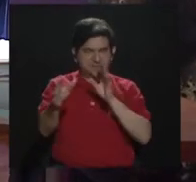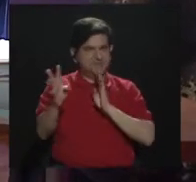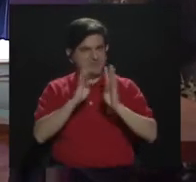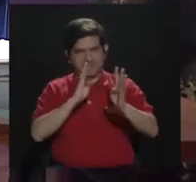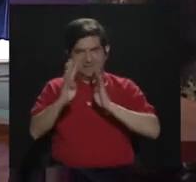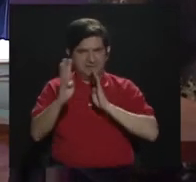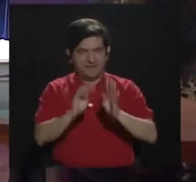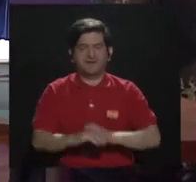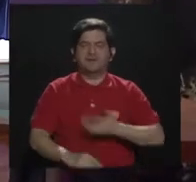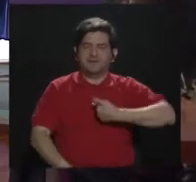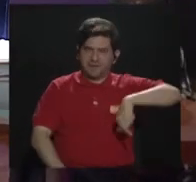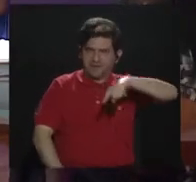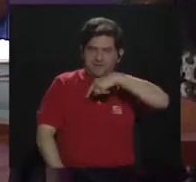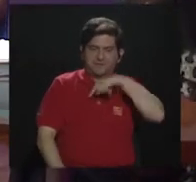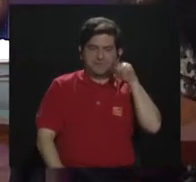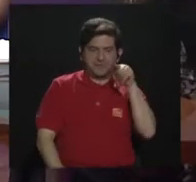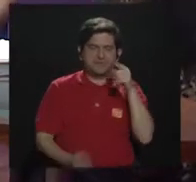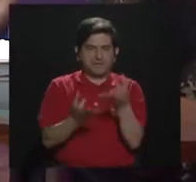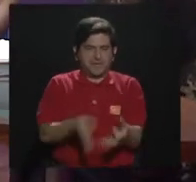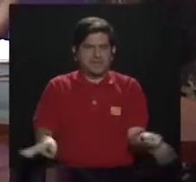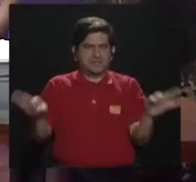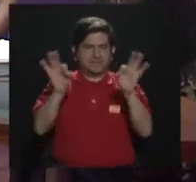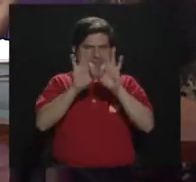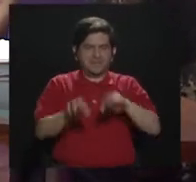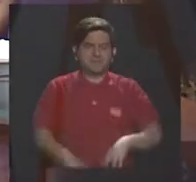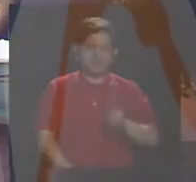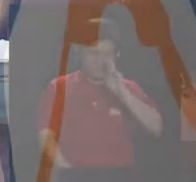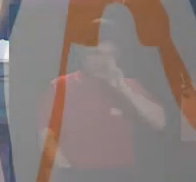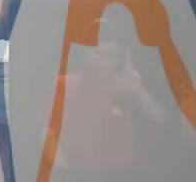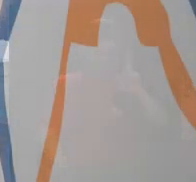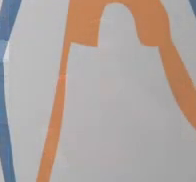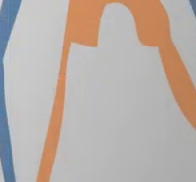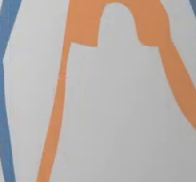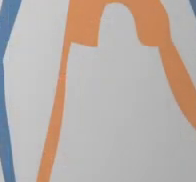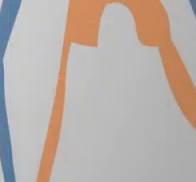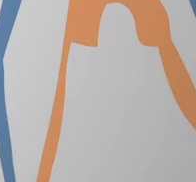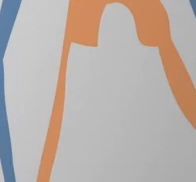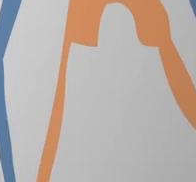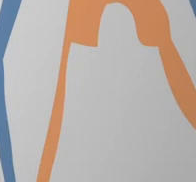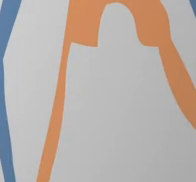conversando sobre este importante reconocimiento.